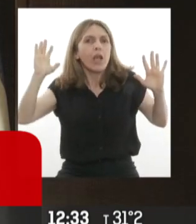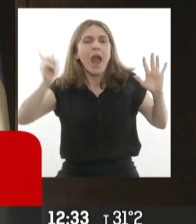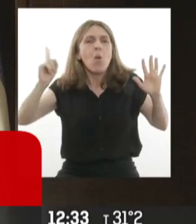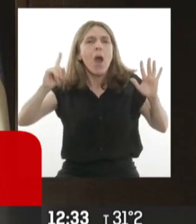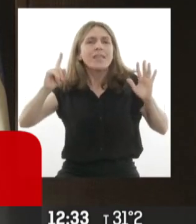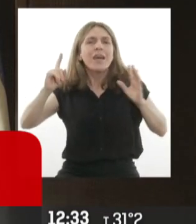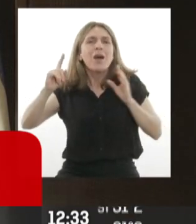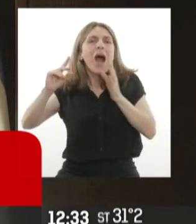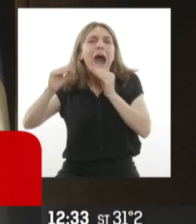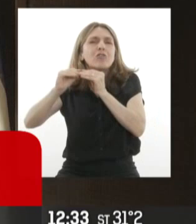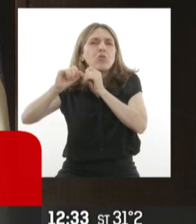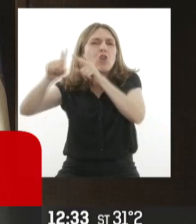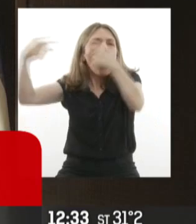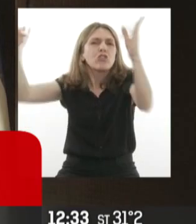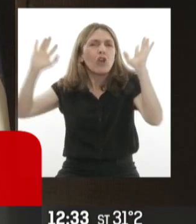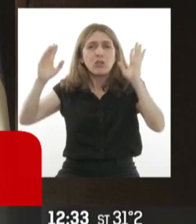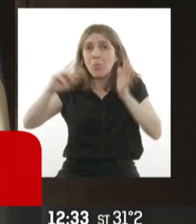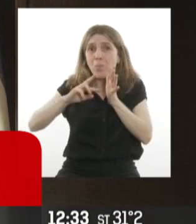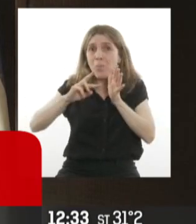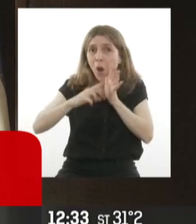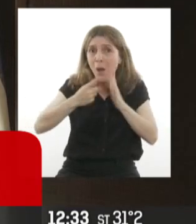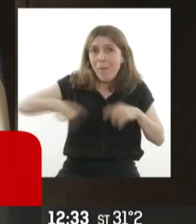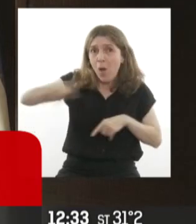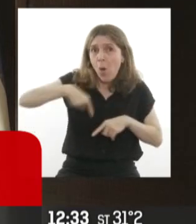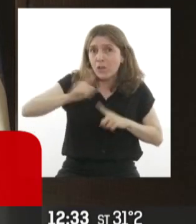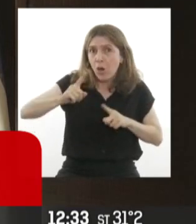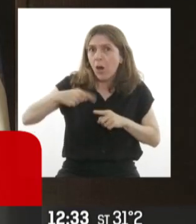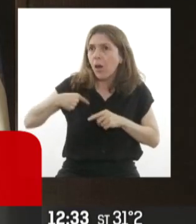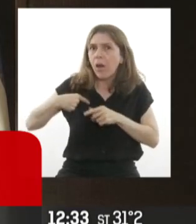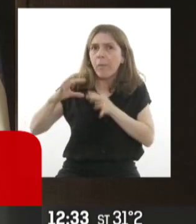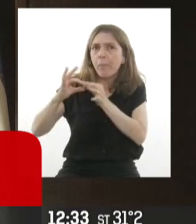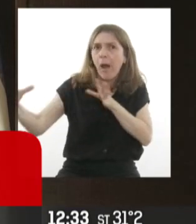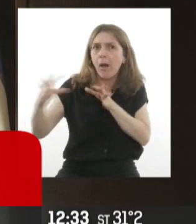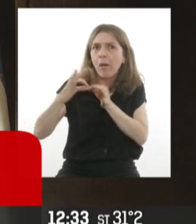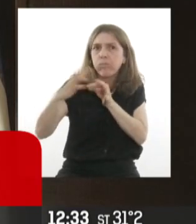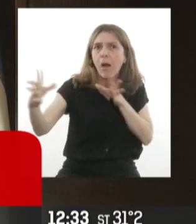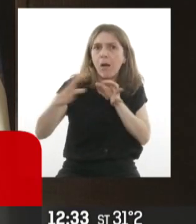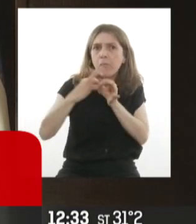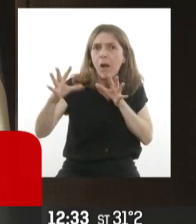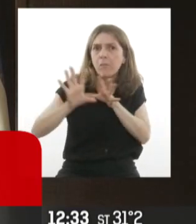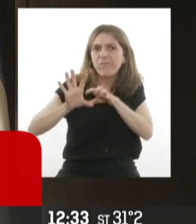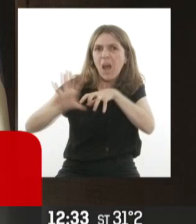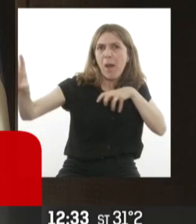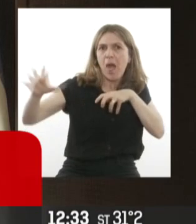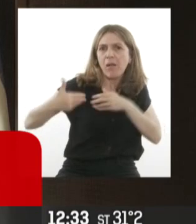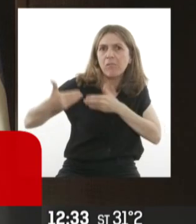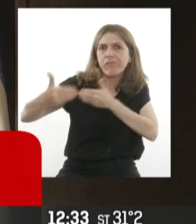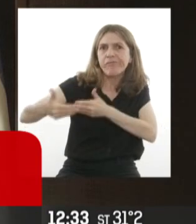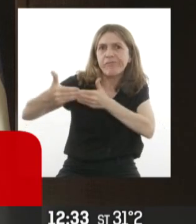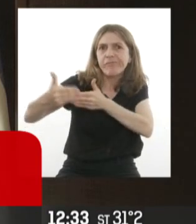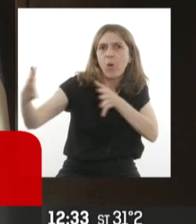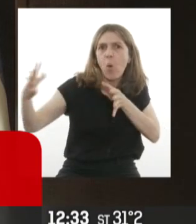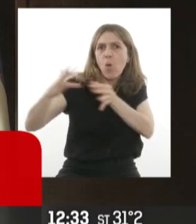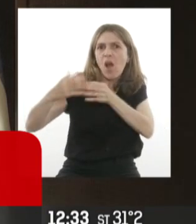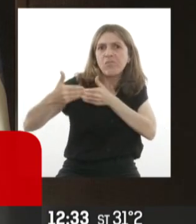nosotros. Y nos postergamos, porque esa falta de unidad nos quita fuerza para